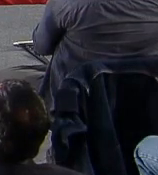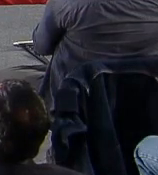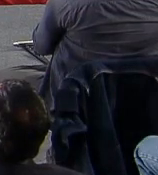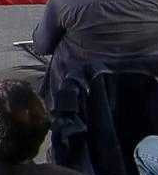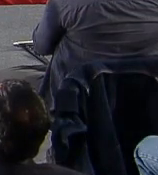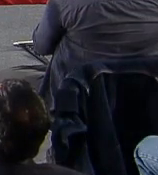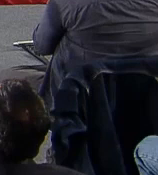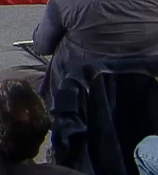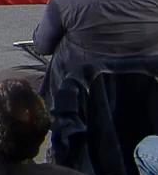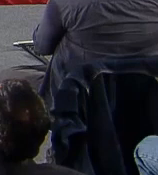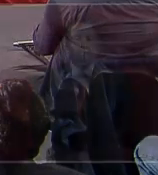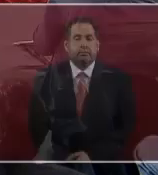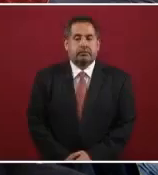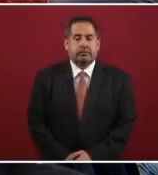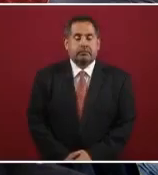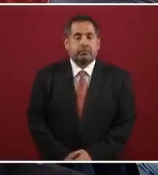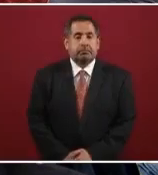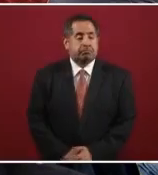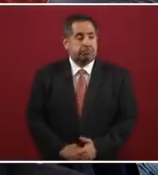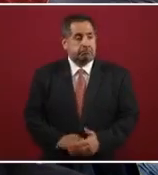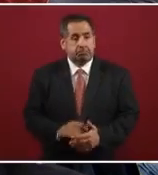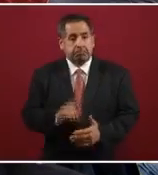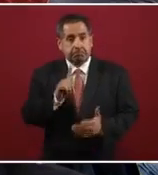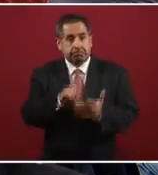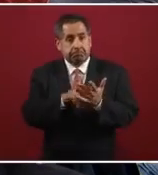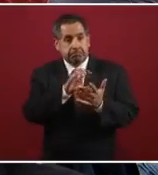de construcción bueno